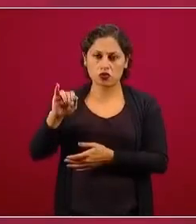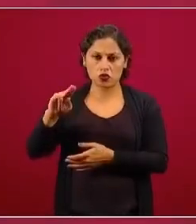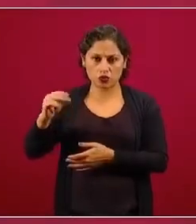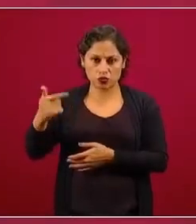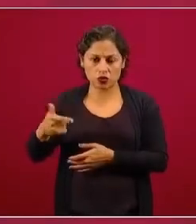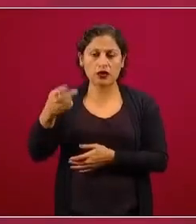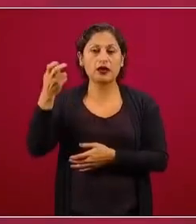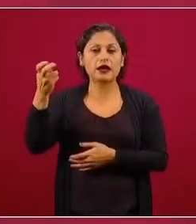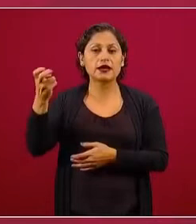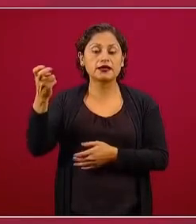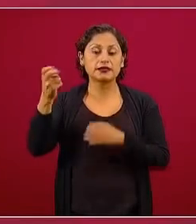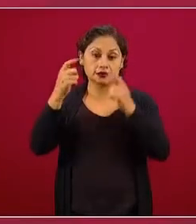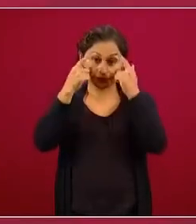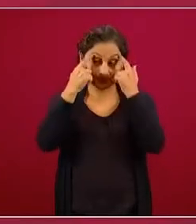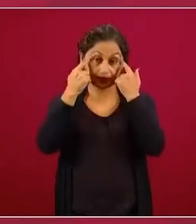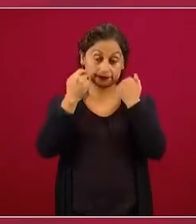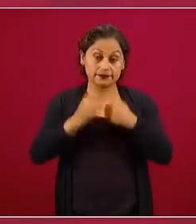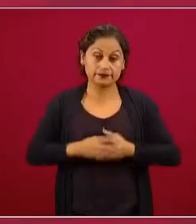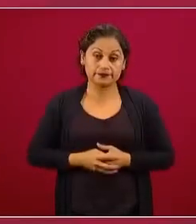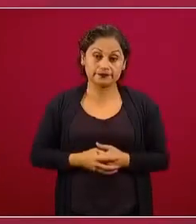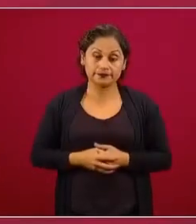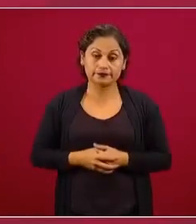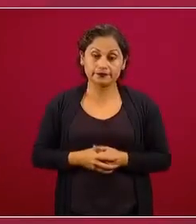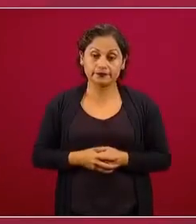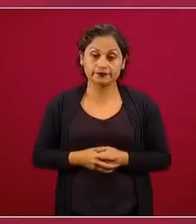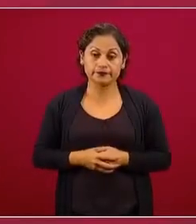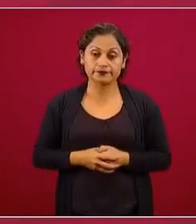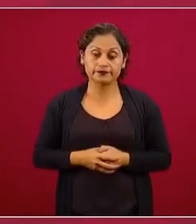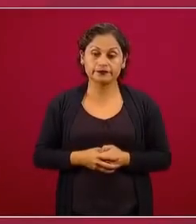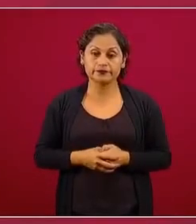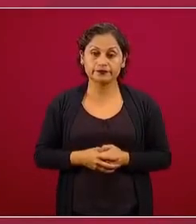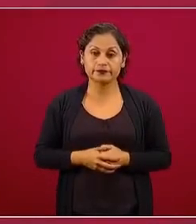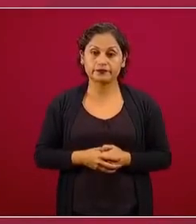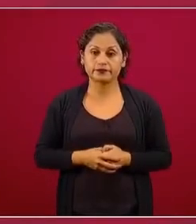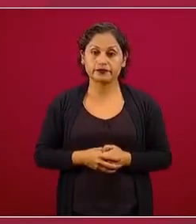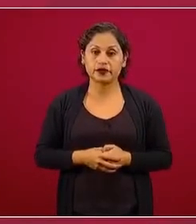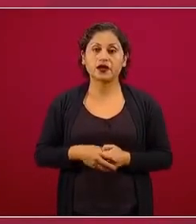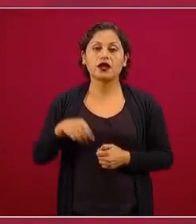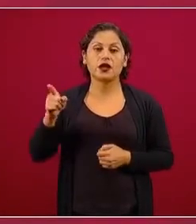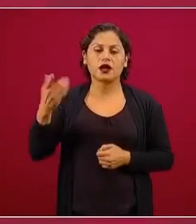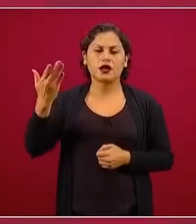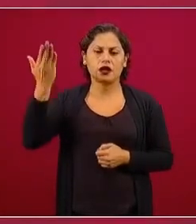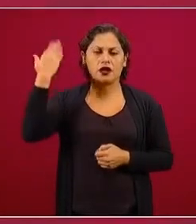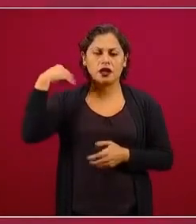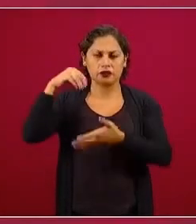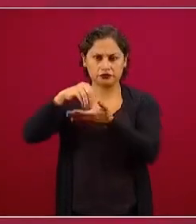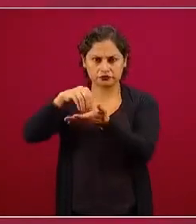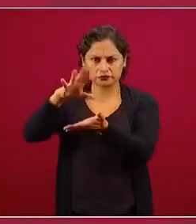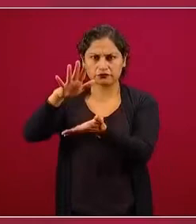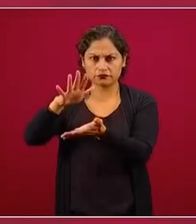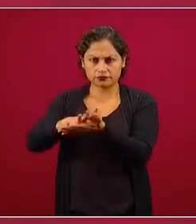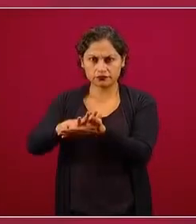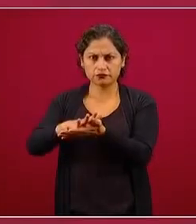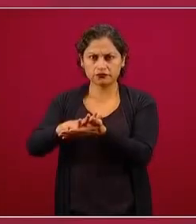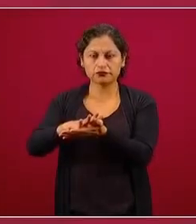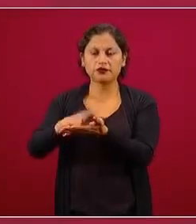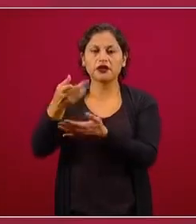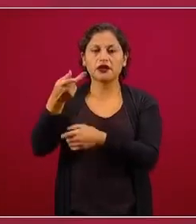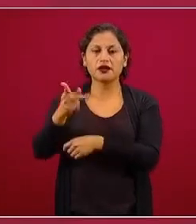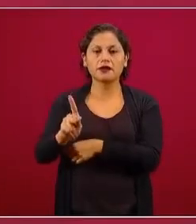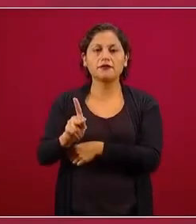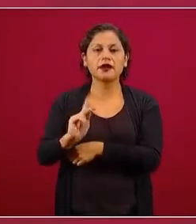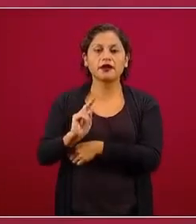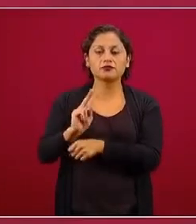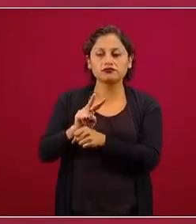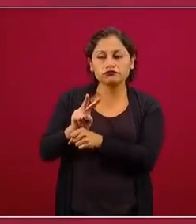publicaciones previas que se habían, digamos, registrado, pero un poco más en la observación y no